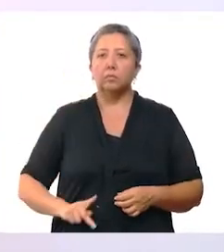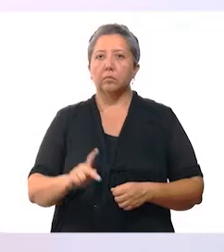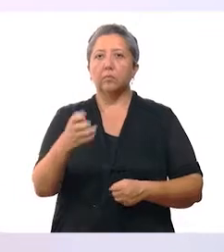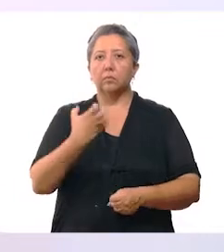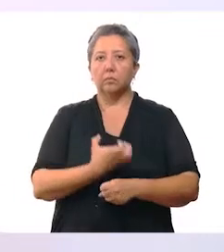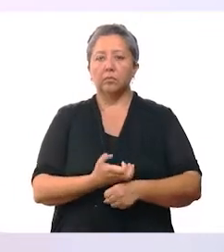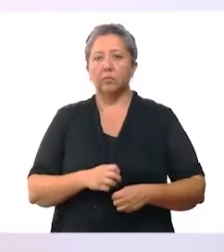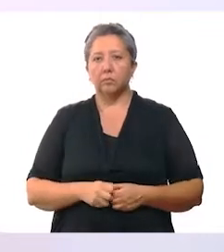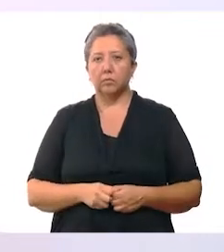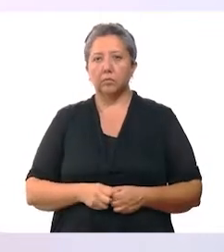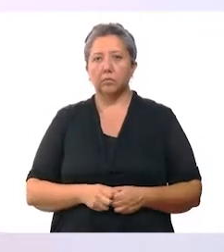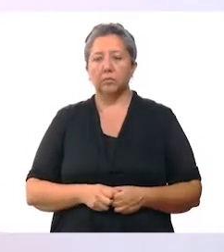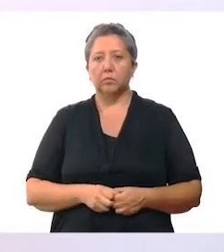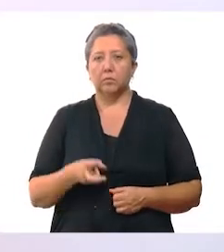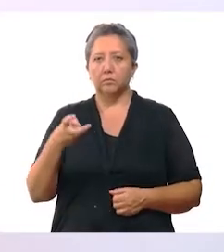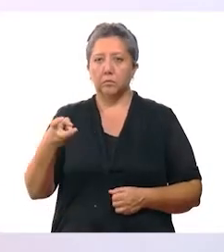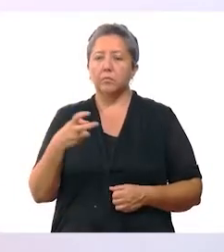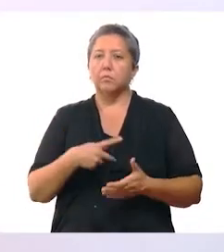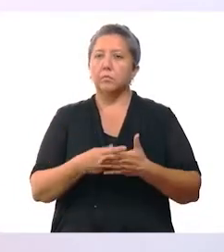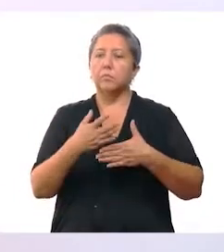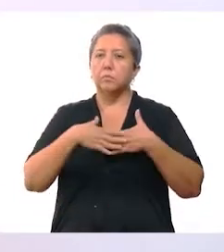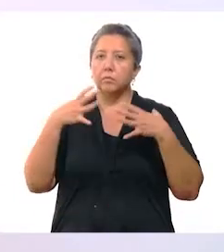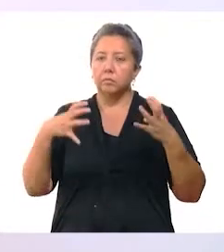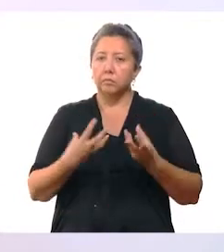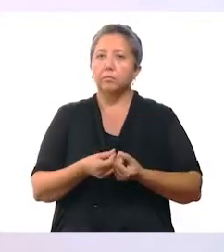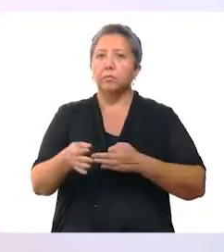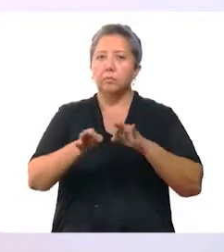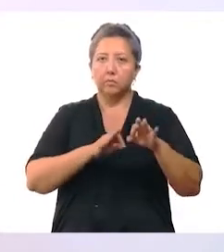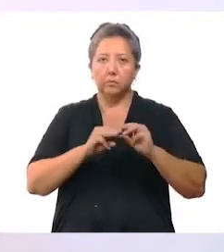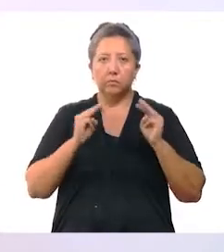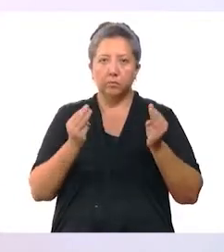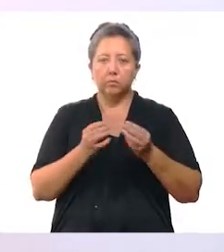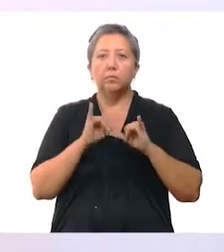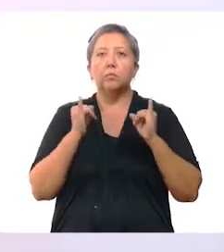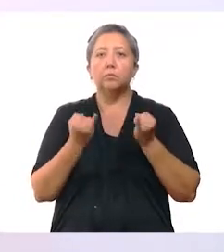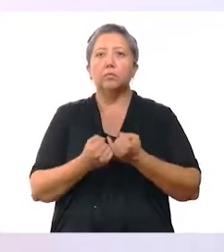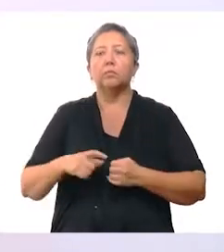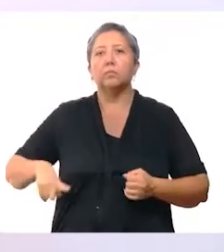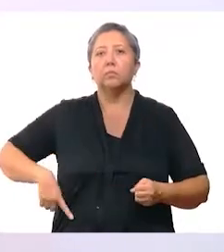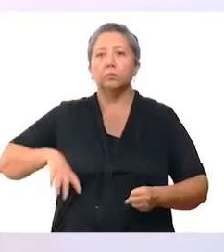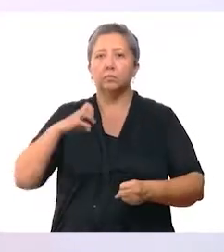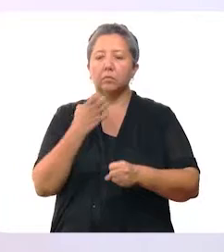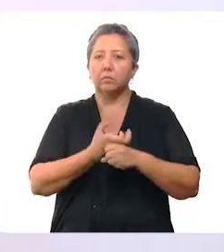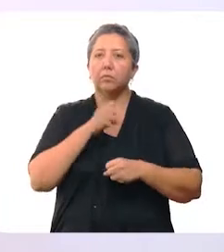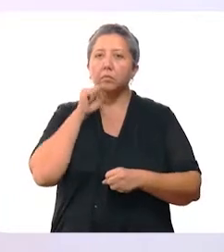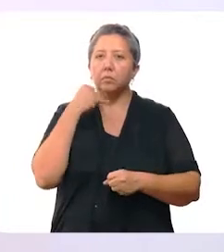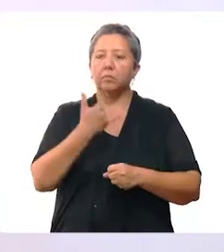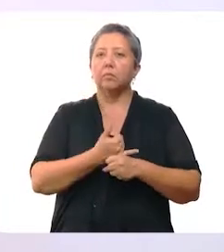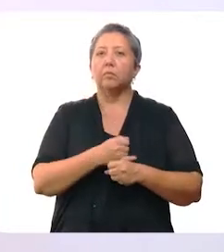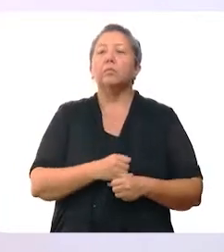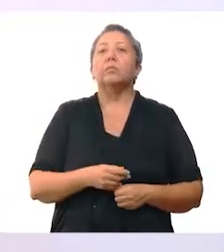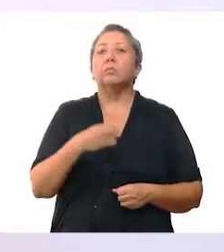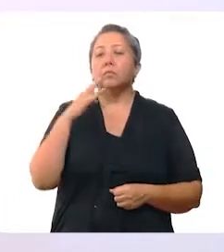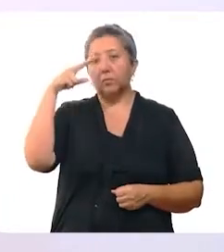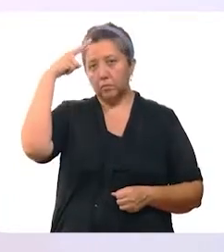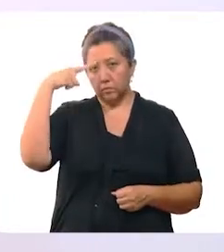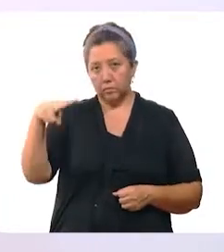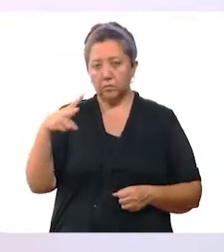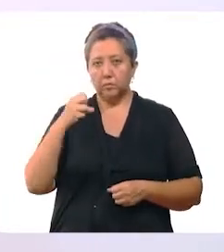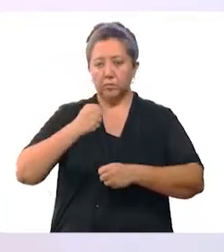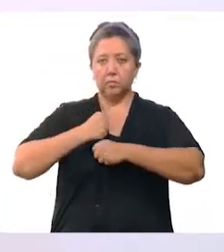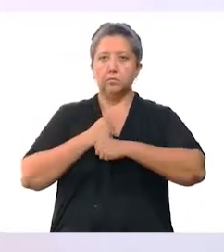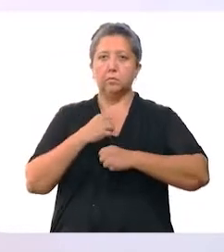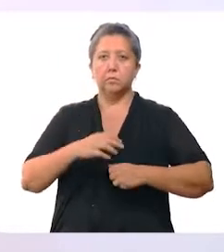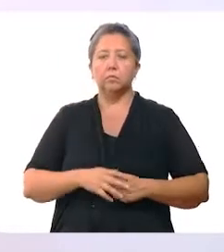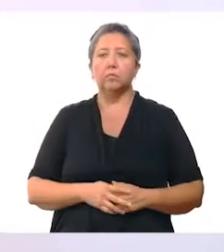del estado. En estos procesos estamos trabajando de manera conjunta el Gobierno del Estado, la Secretaría del Bienestar y las Fuerzas